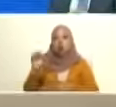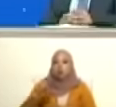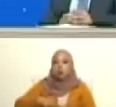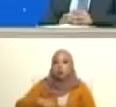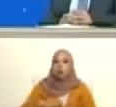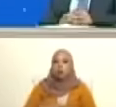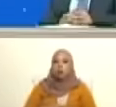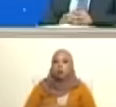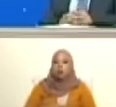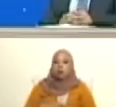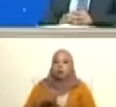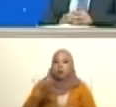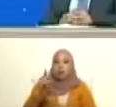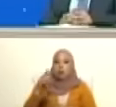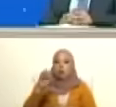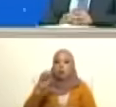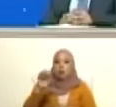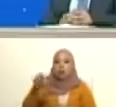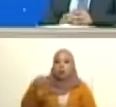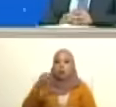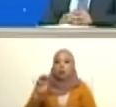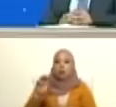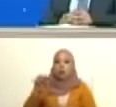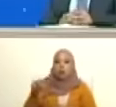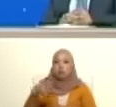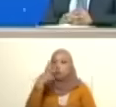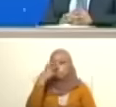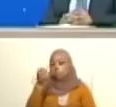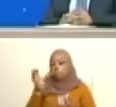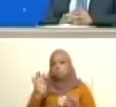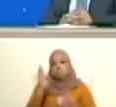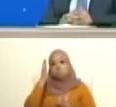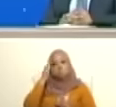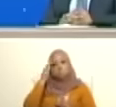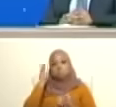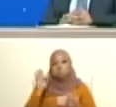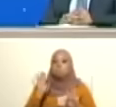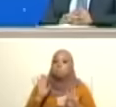o que el DGCIN, no creo.